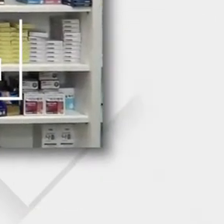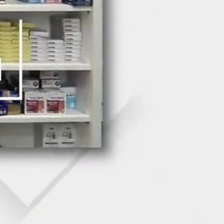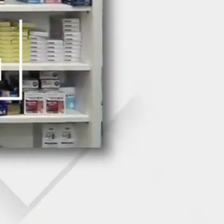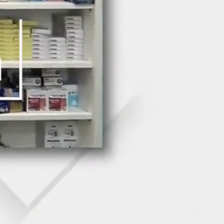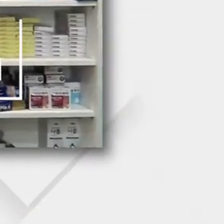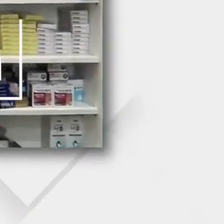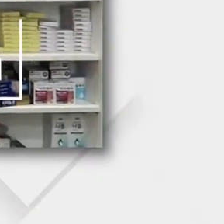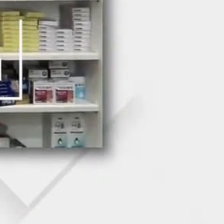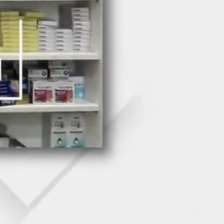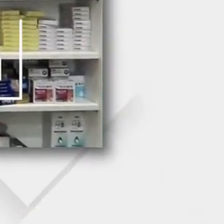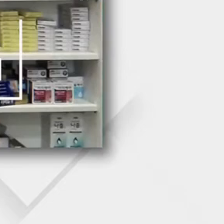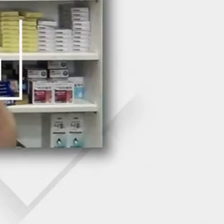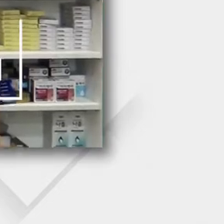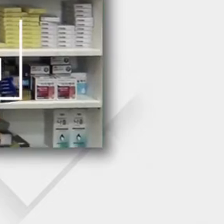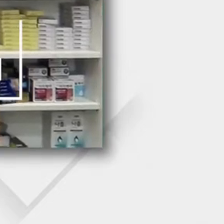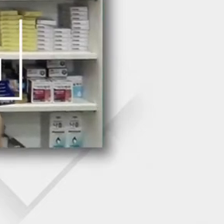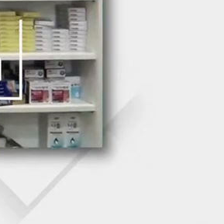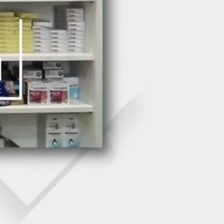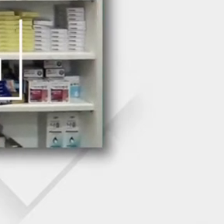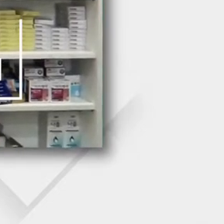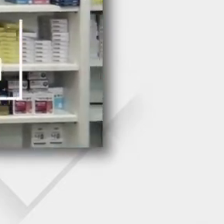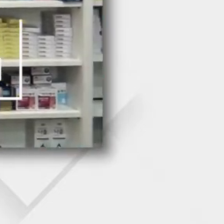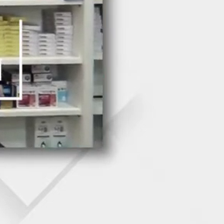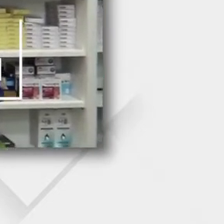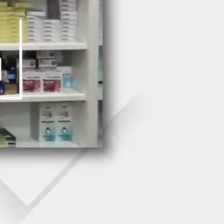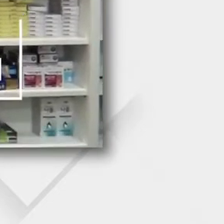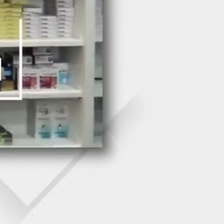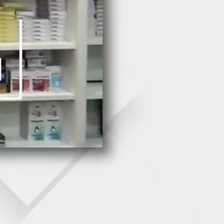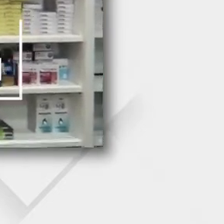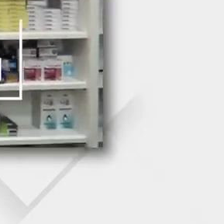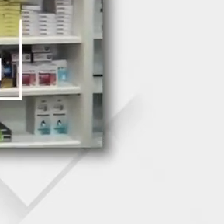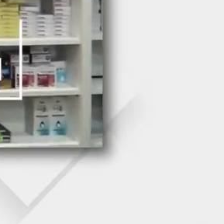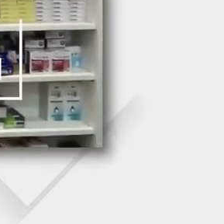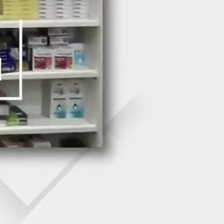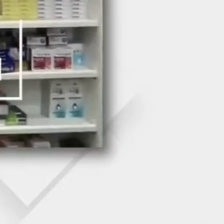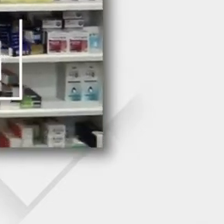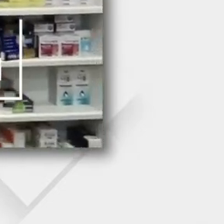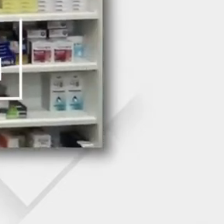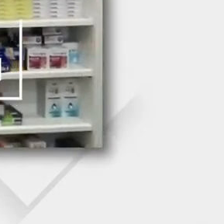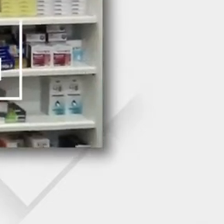is take good medicine